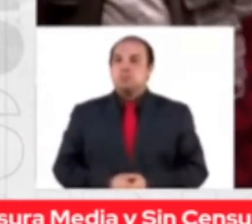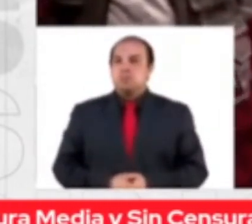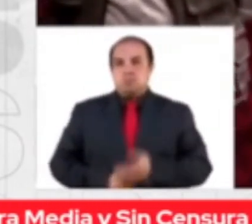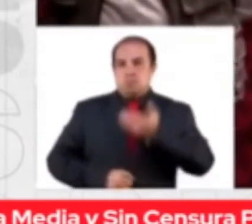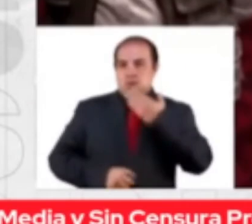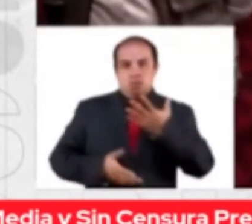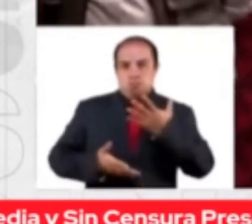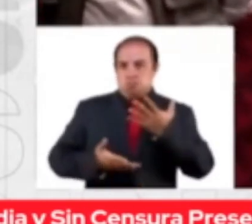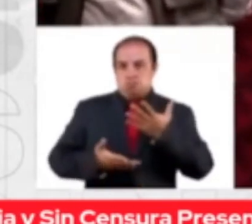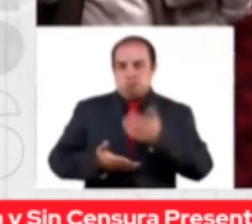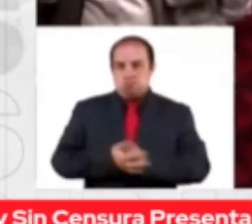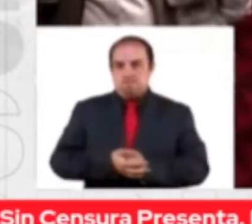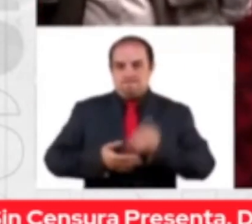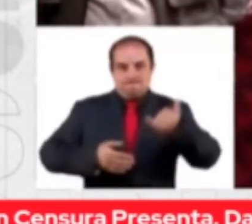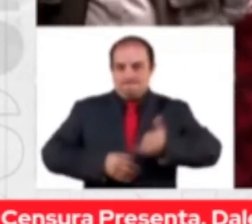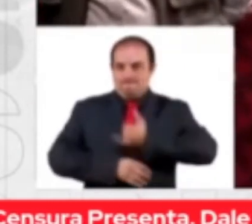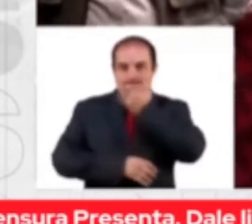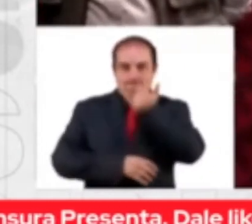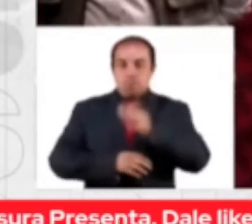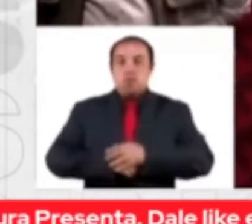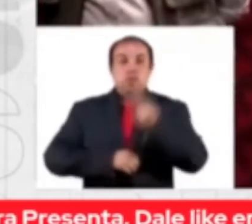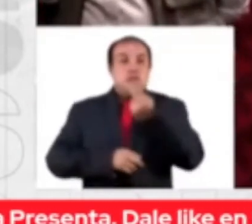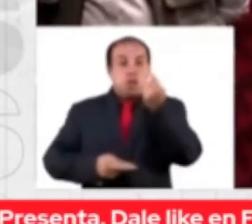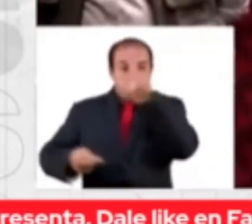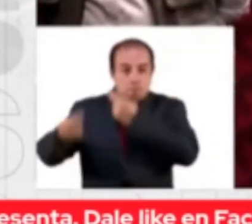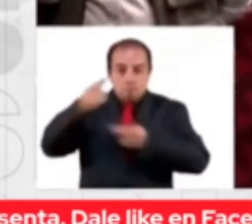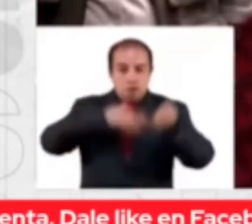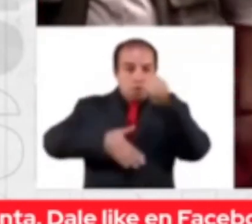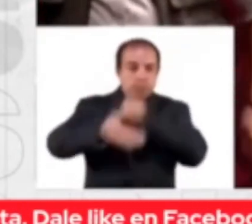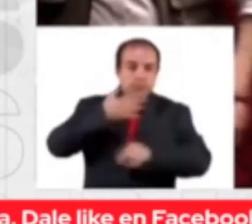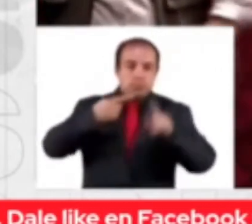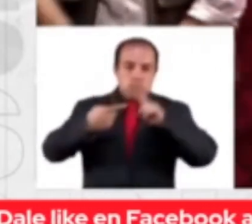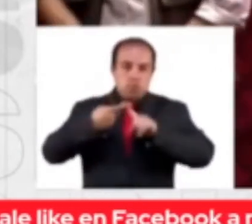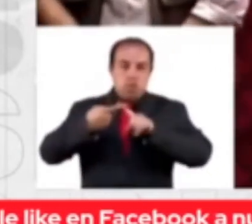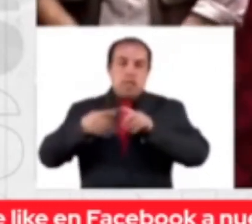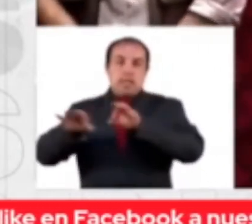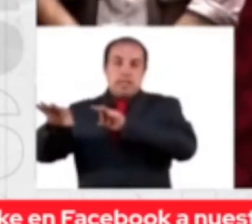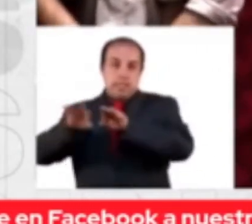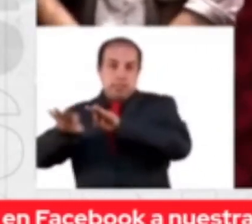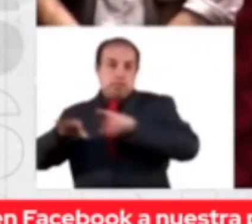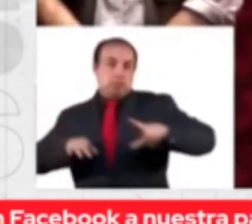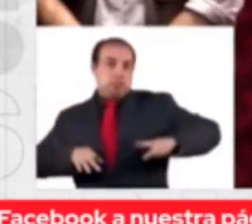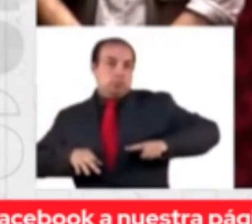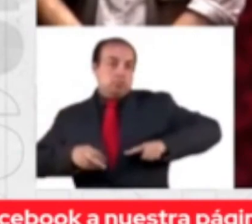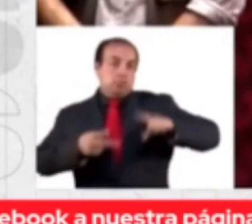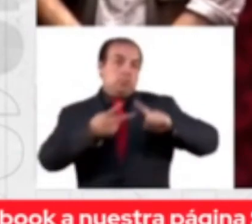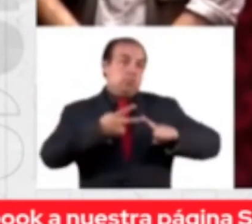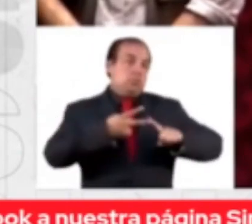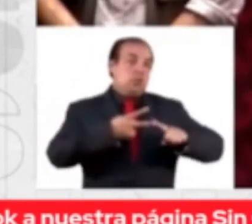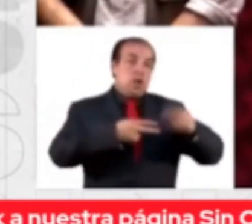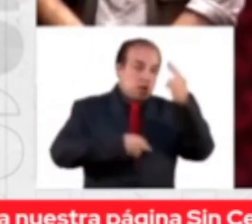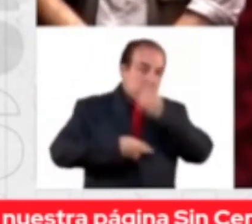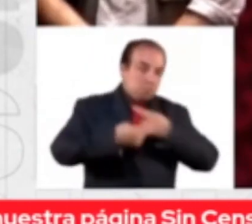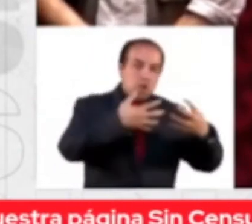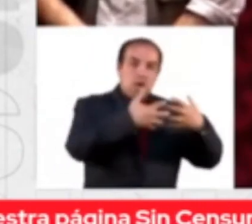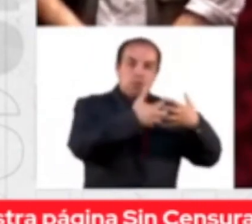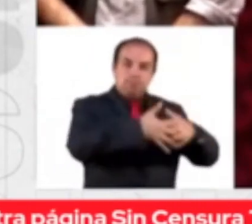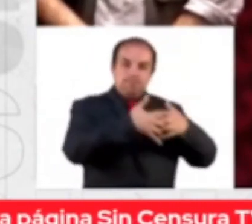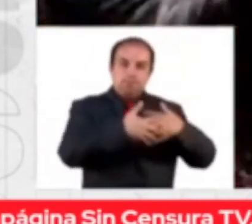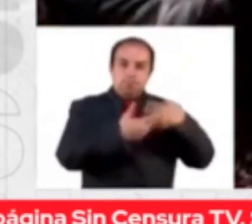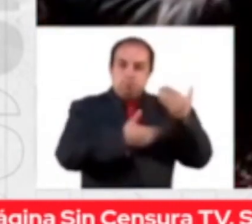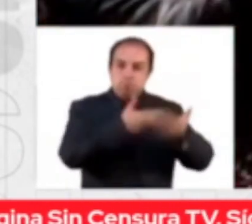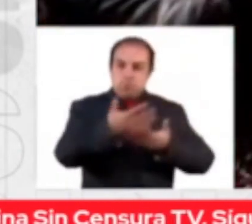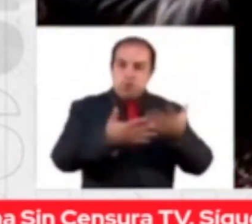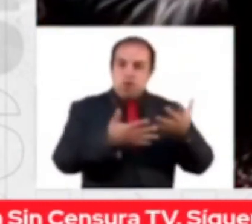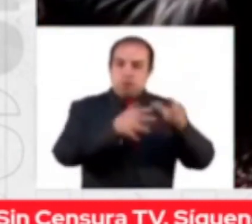ocurra esto y tiene que hacerse tanto la revisión de los servidores públicos como de las empresas que estaban haciendo este proceso. Doctora,